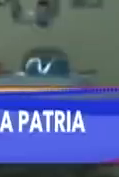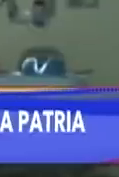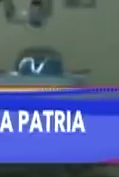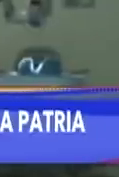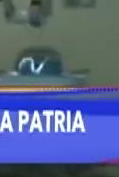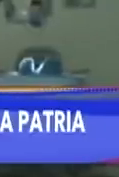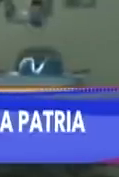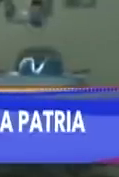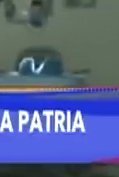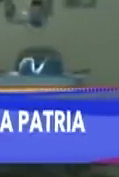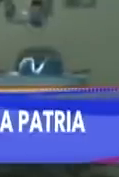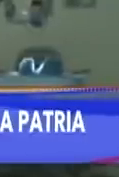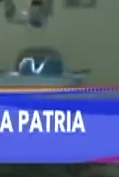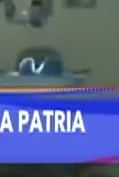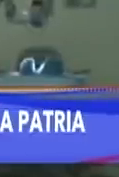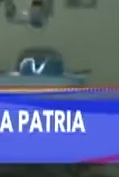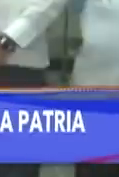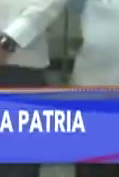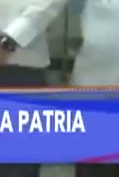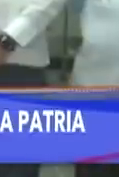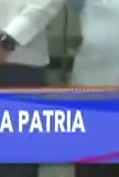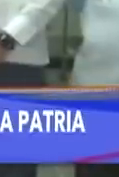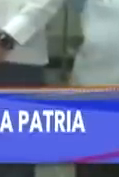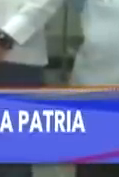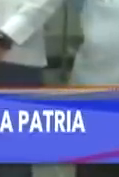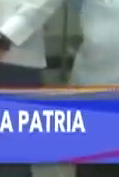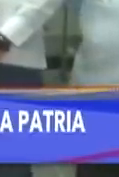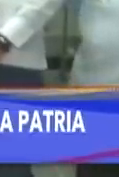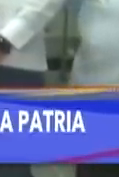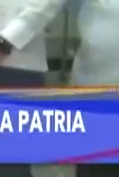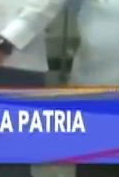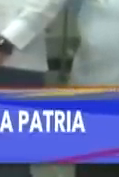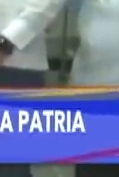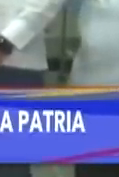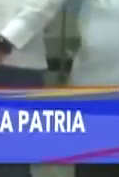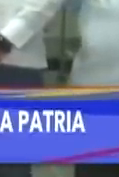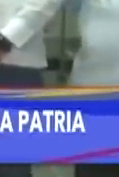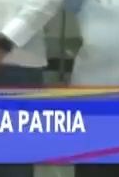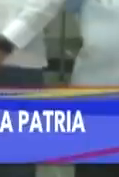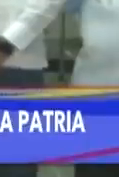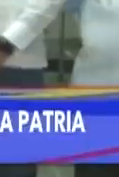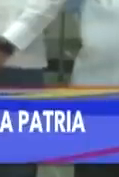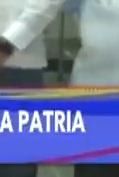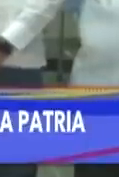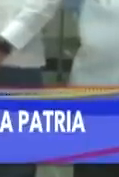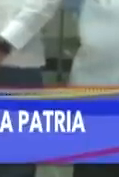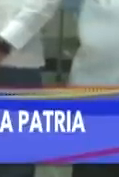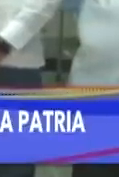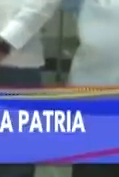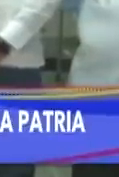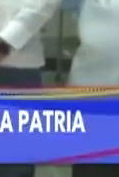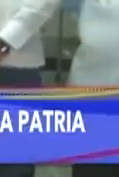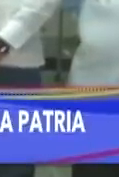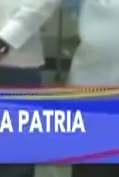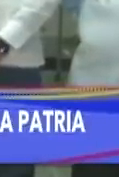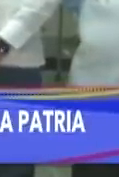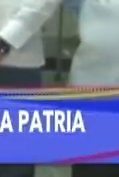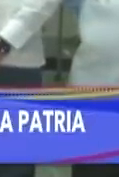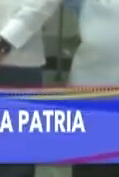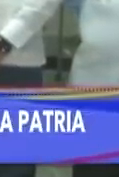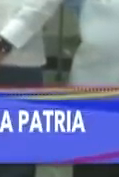nuevo espacio para la población iribarrense. Desde aquí, desde el estado Lara, contentos y contentas que mientras uno